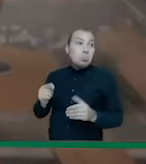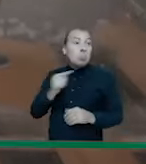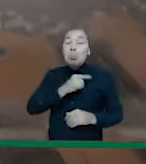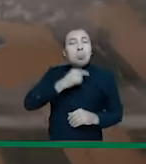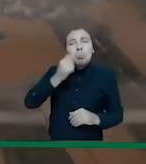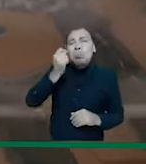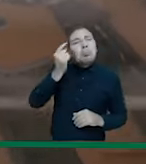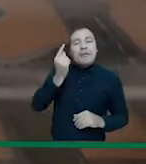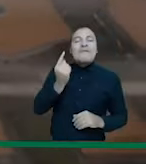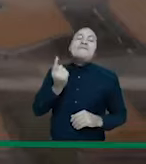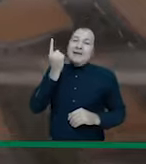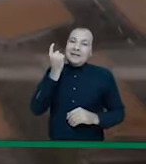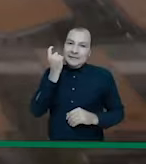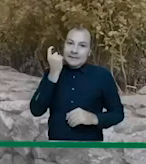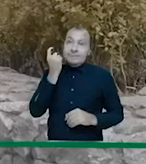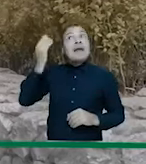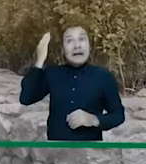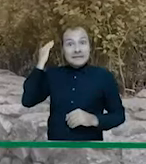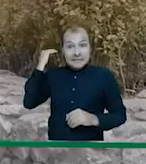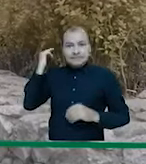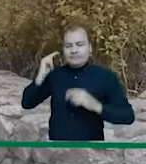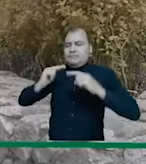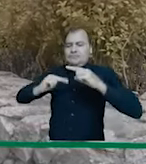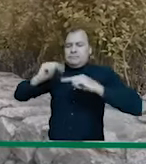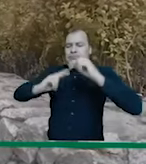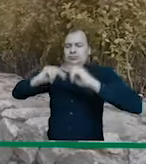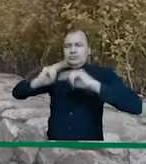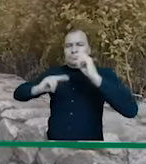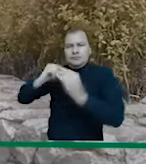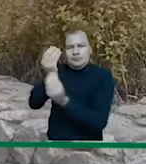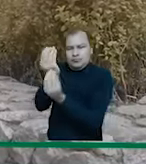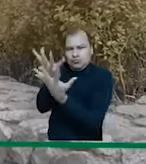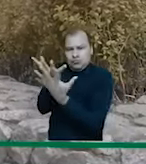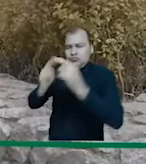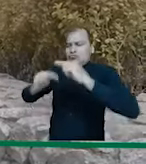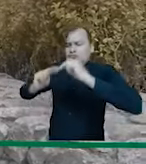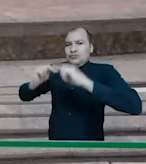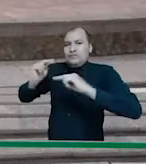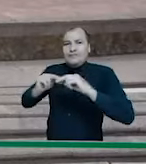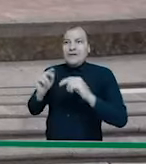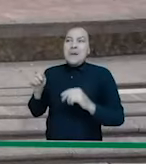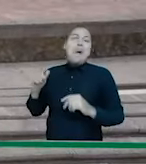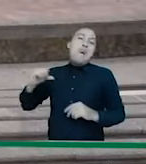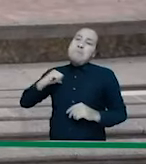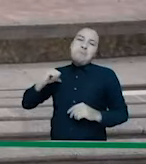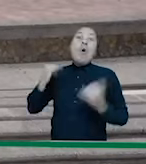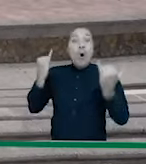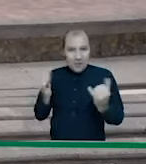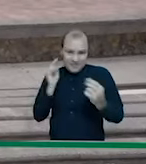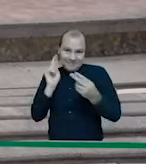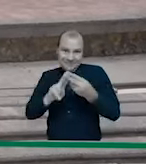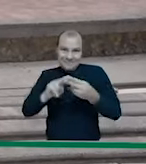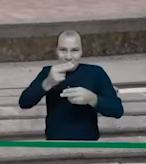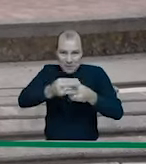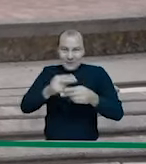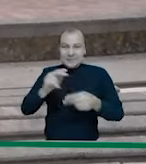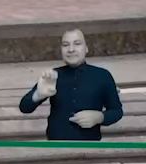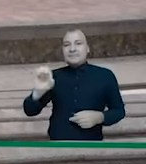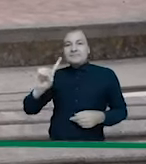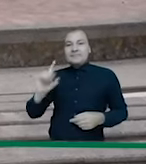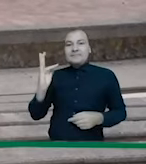personas vinculadas laboralmente con la universidad, al no existir esa conciencia, muchas de aquellas obras de esa